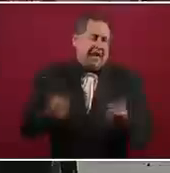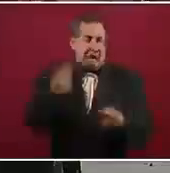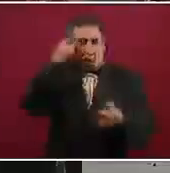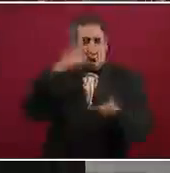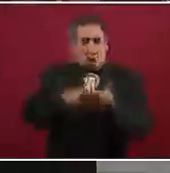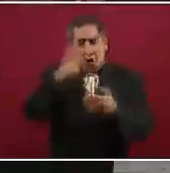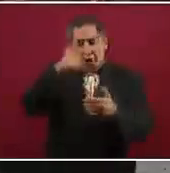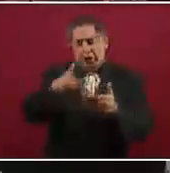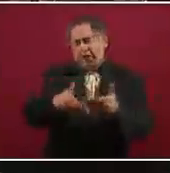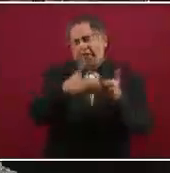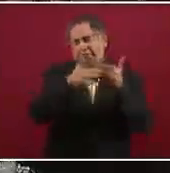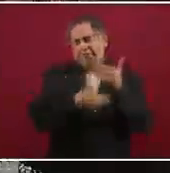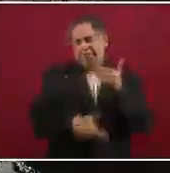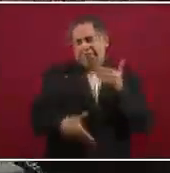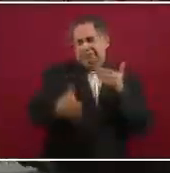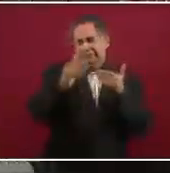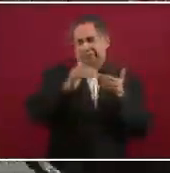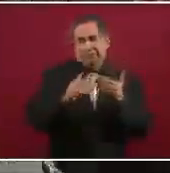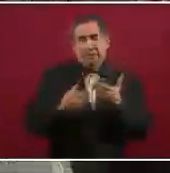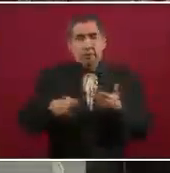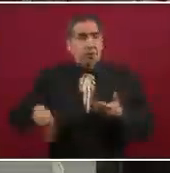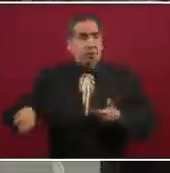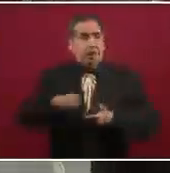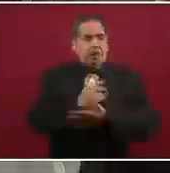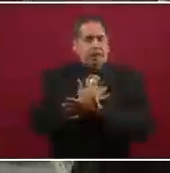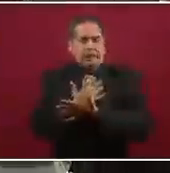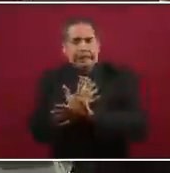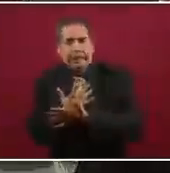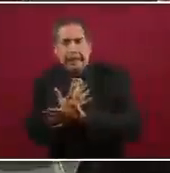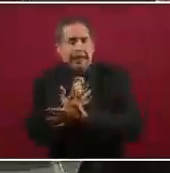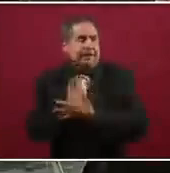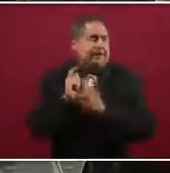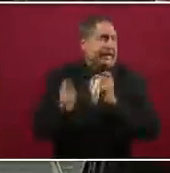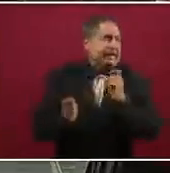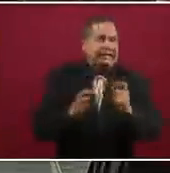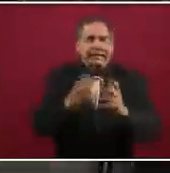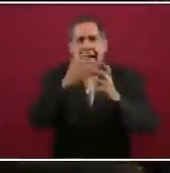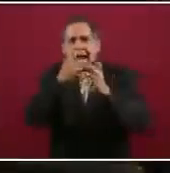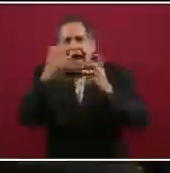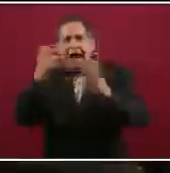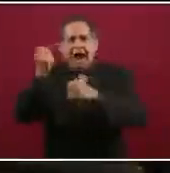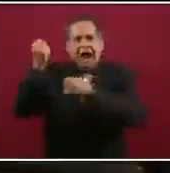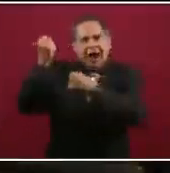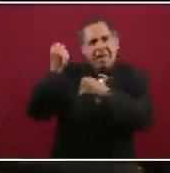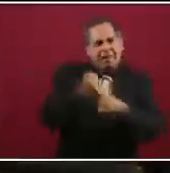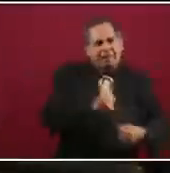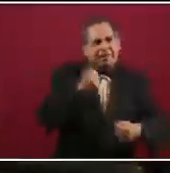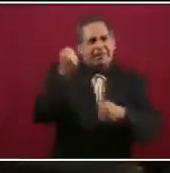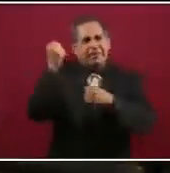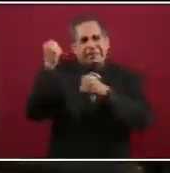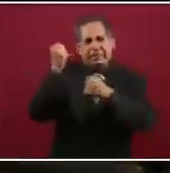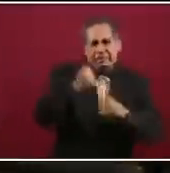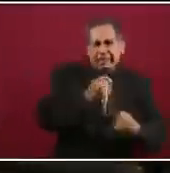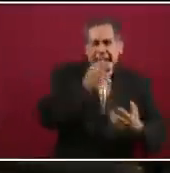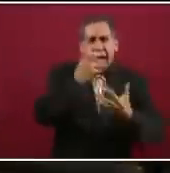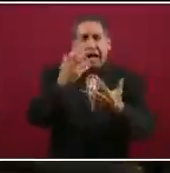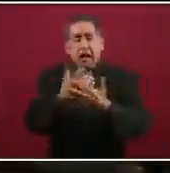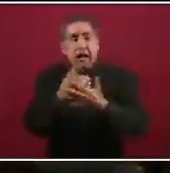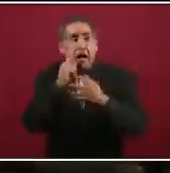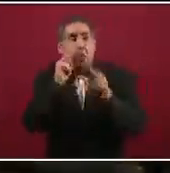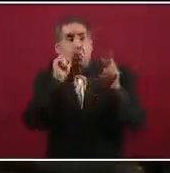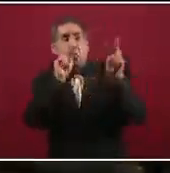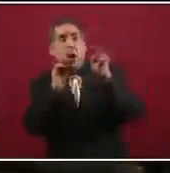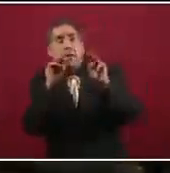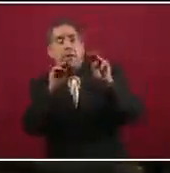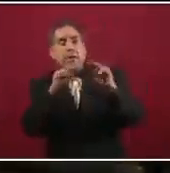muy larga, pero ya va creciendo la expectativa para el momento del grito. Cualquier movimiento que se da en el palco presidencial es motivo